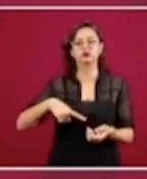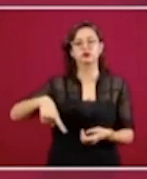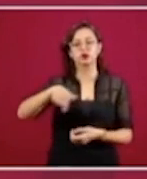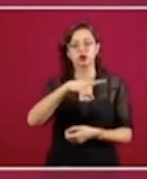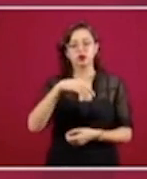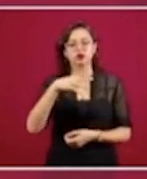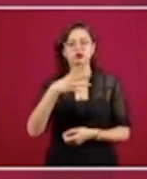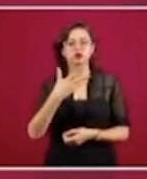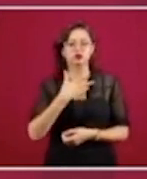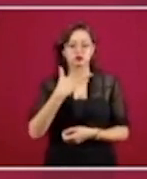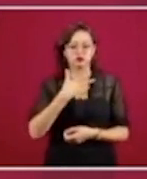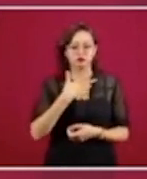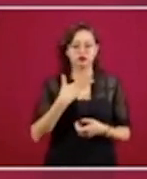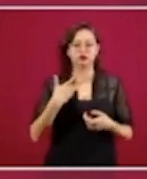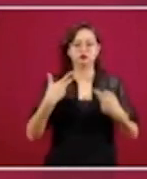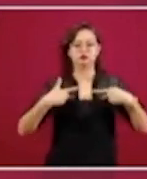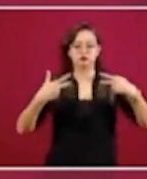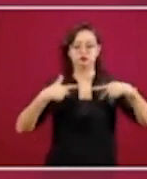trabajadores inscritos